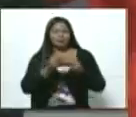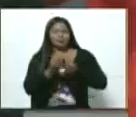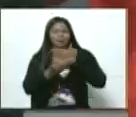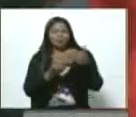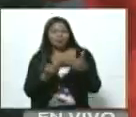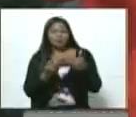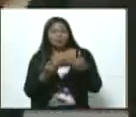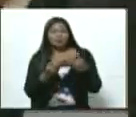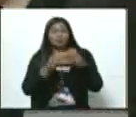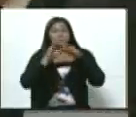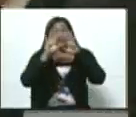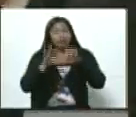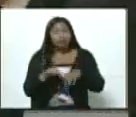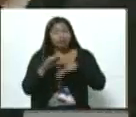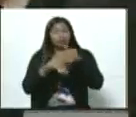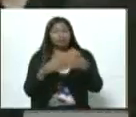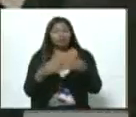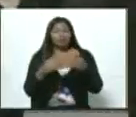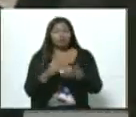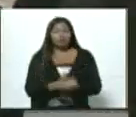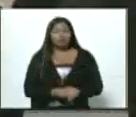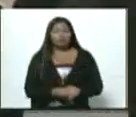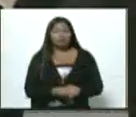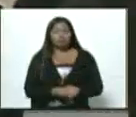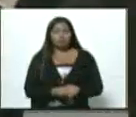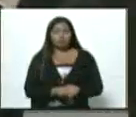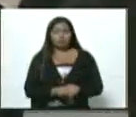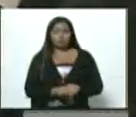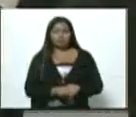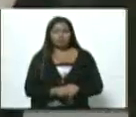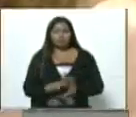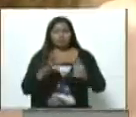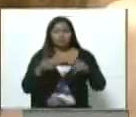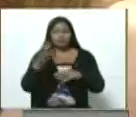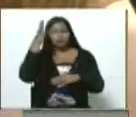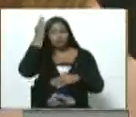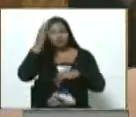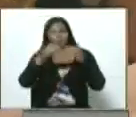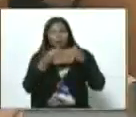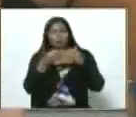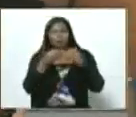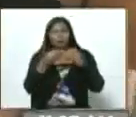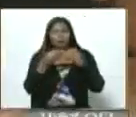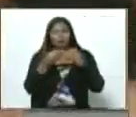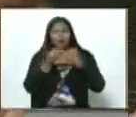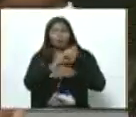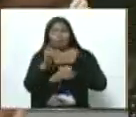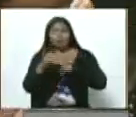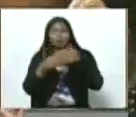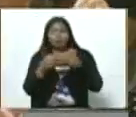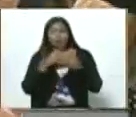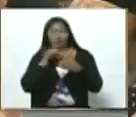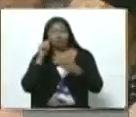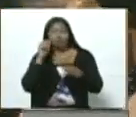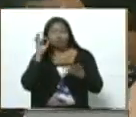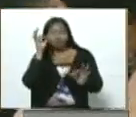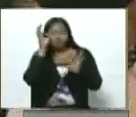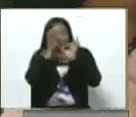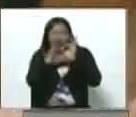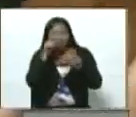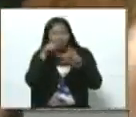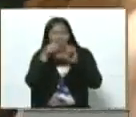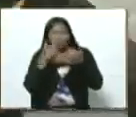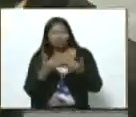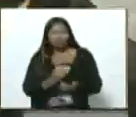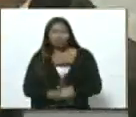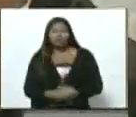la secretaria y la secretaria del Consejo Moral Republicano, para dejar fe de